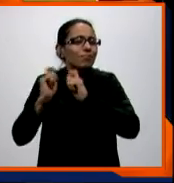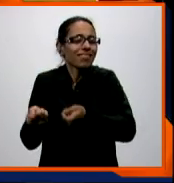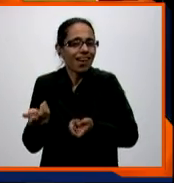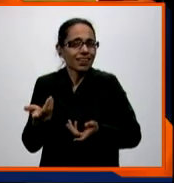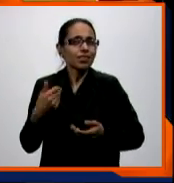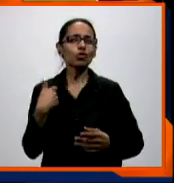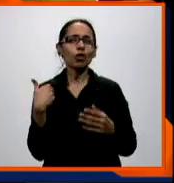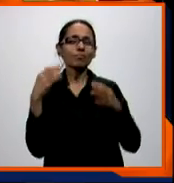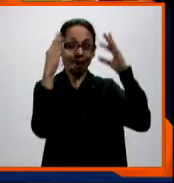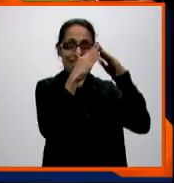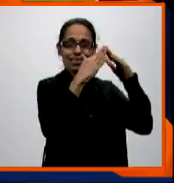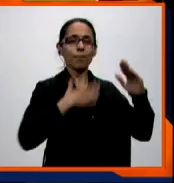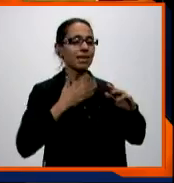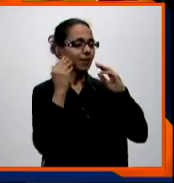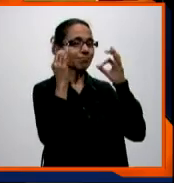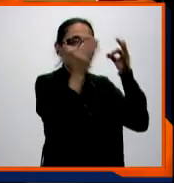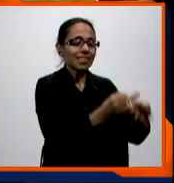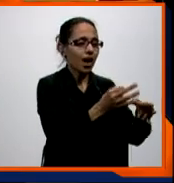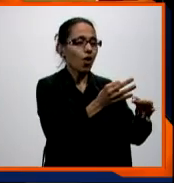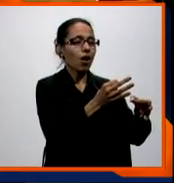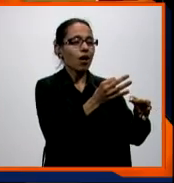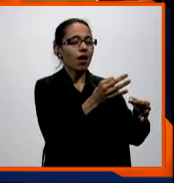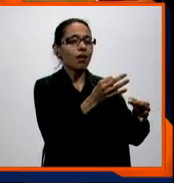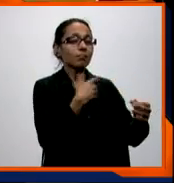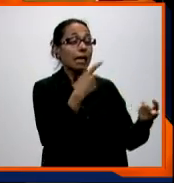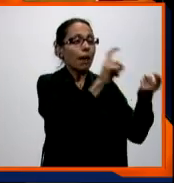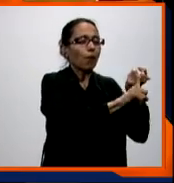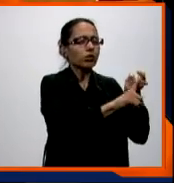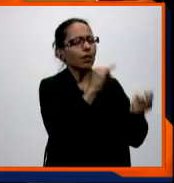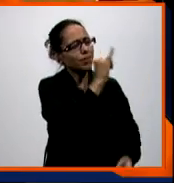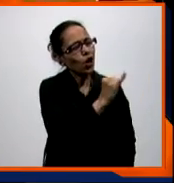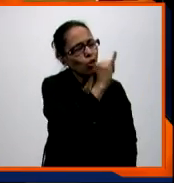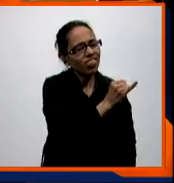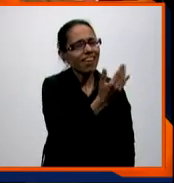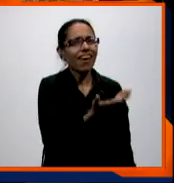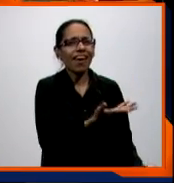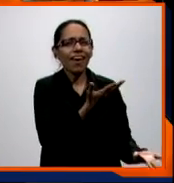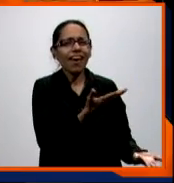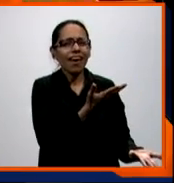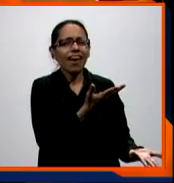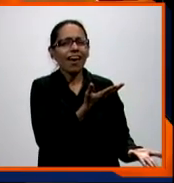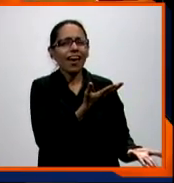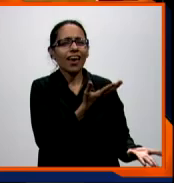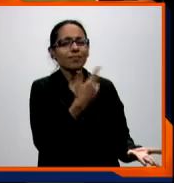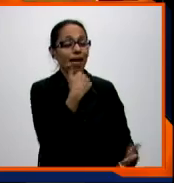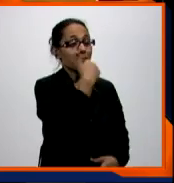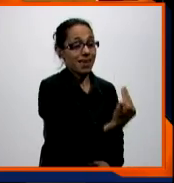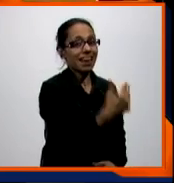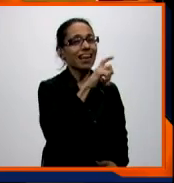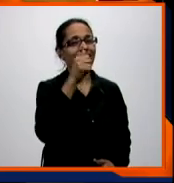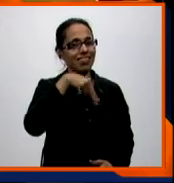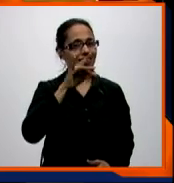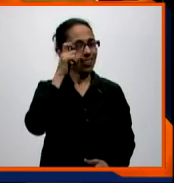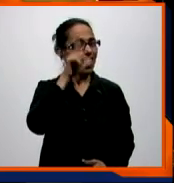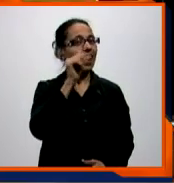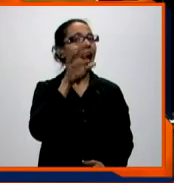Y cuando llegué a mi casa, bueno, se lo comenté a mi señora, se lo comenté a mi hija Candelaria,